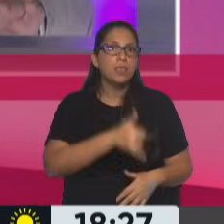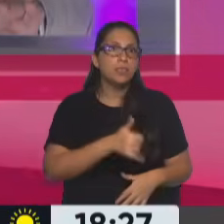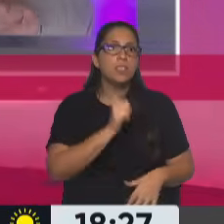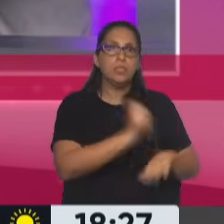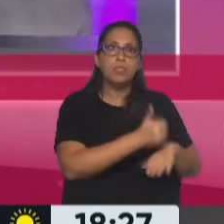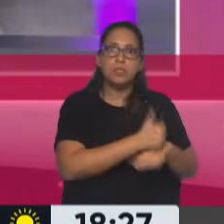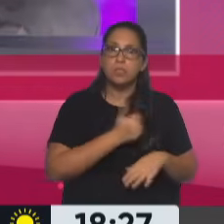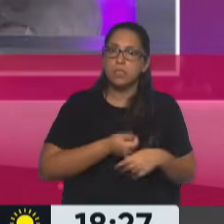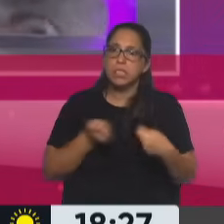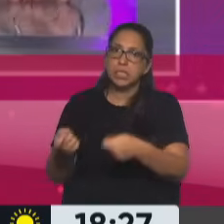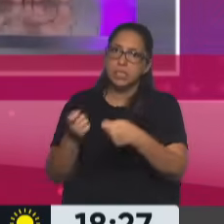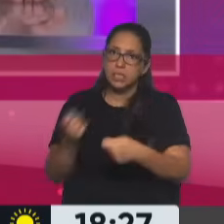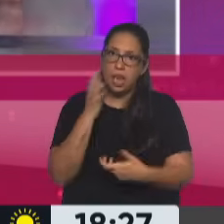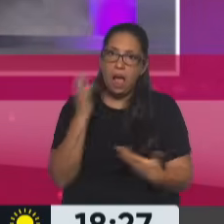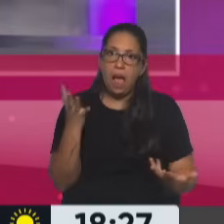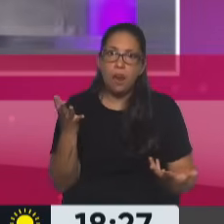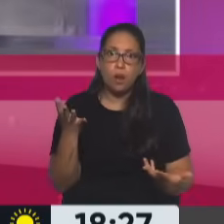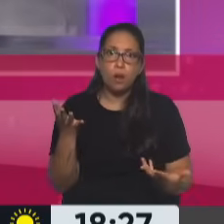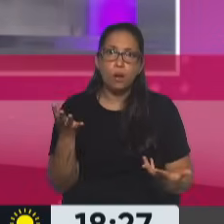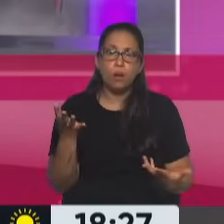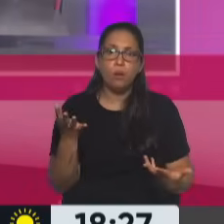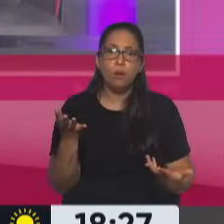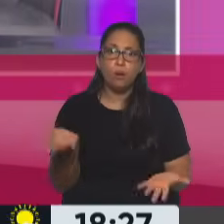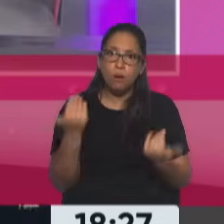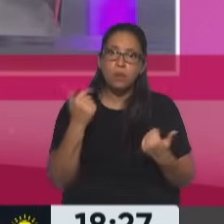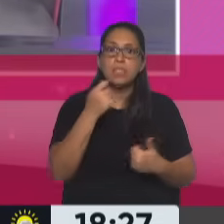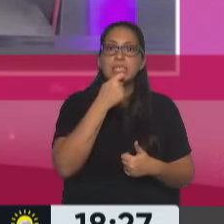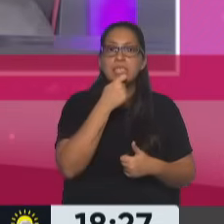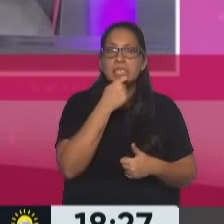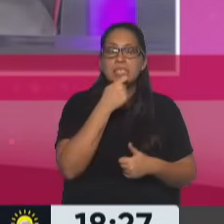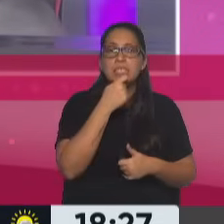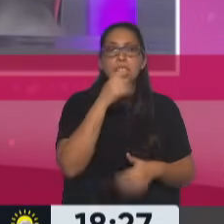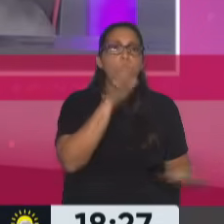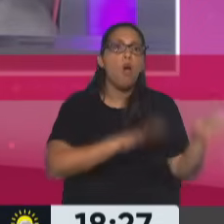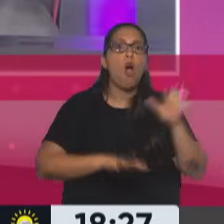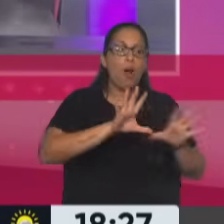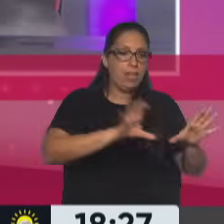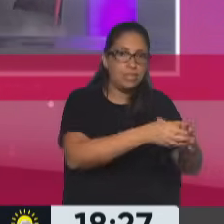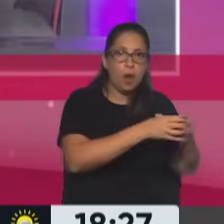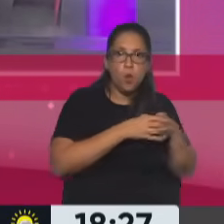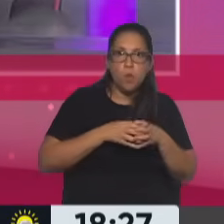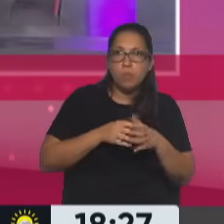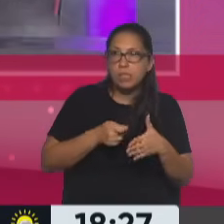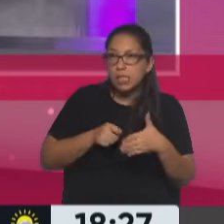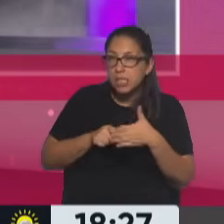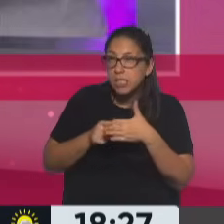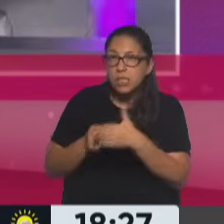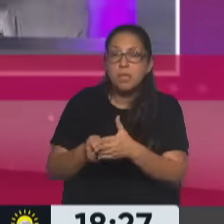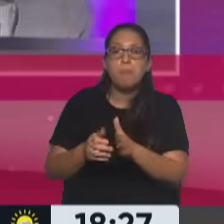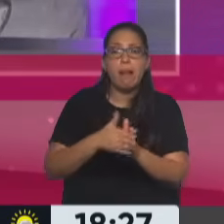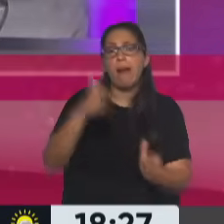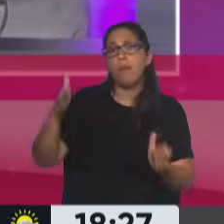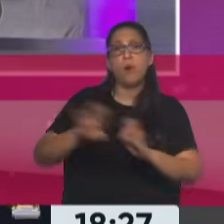para que haya algo, tal vez una organización, frente a la posibilidad de que termine su ciclo natural.